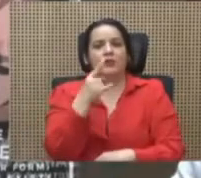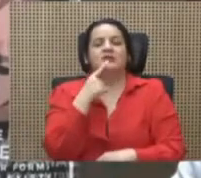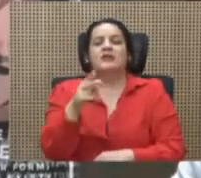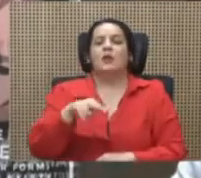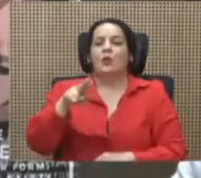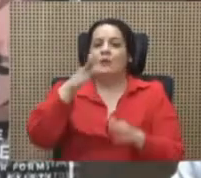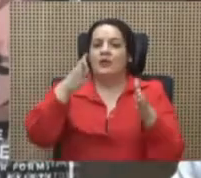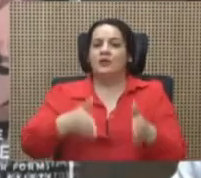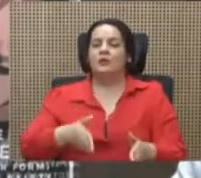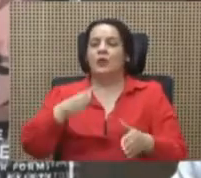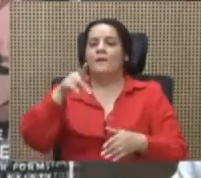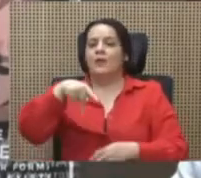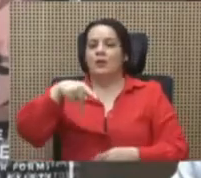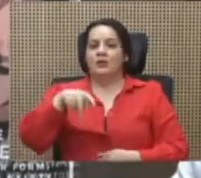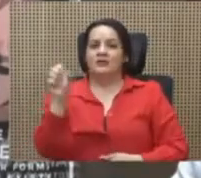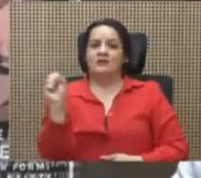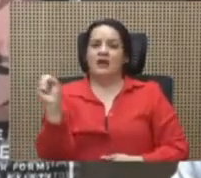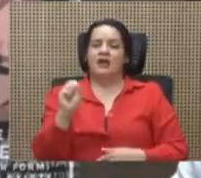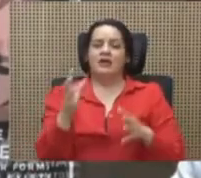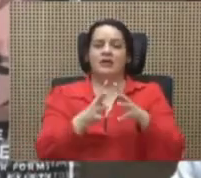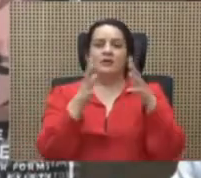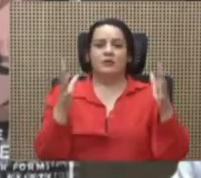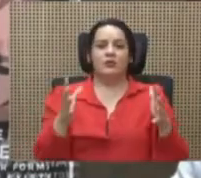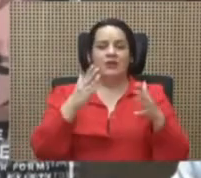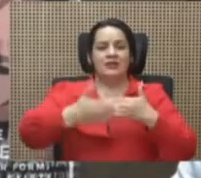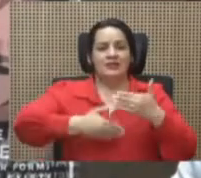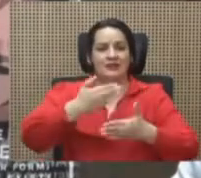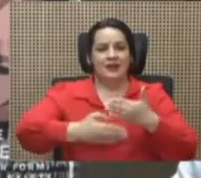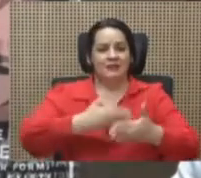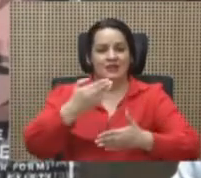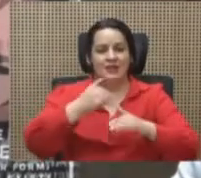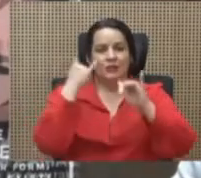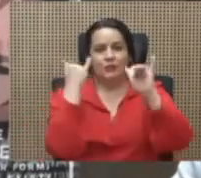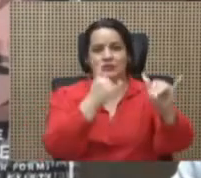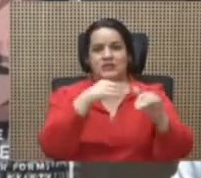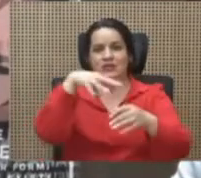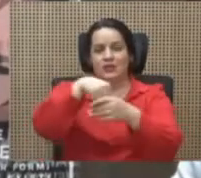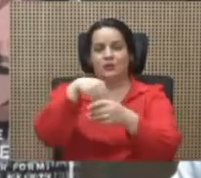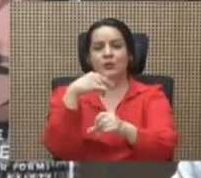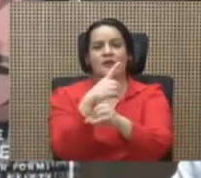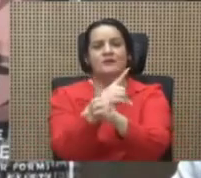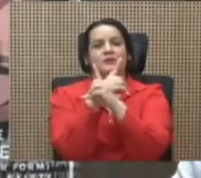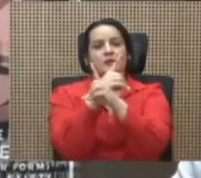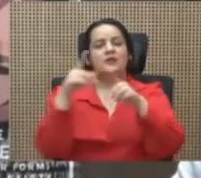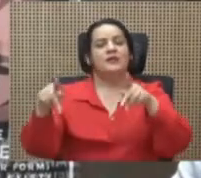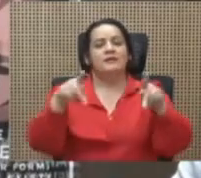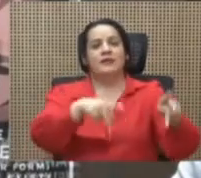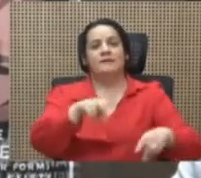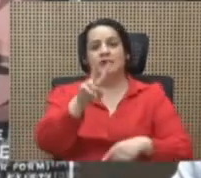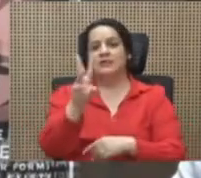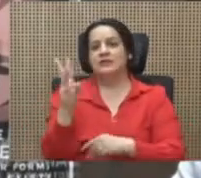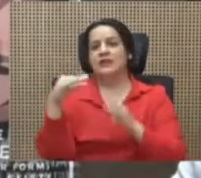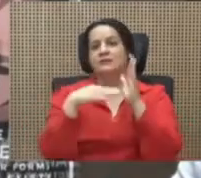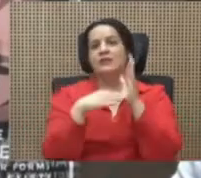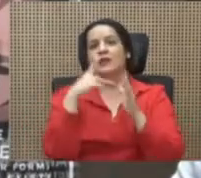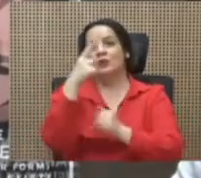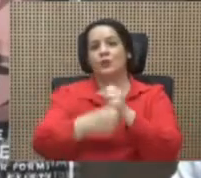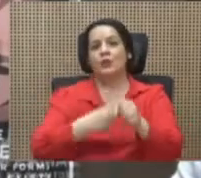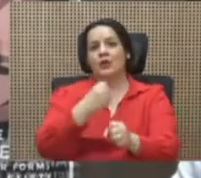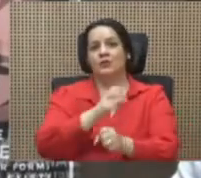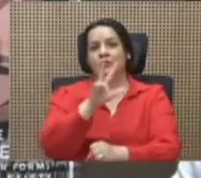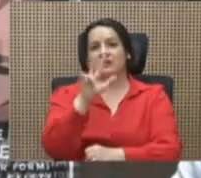Pablo cibaja incrementó el trámite de denuncias en la defensoría de los habitantes de 26.000 al año a